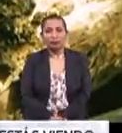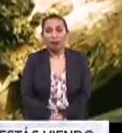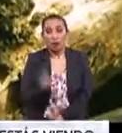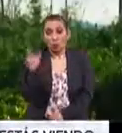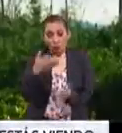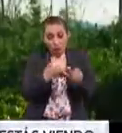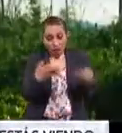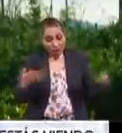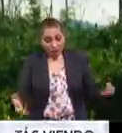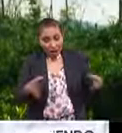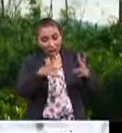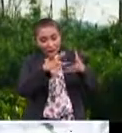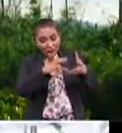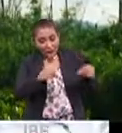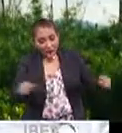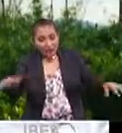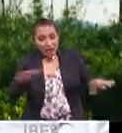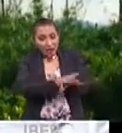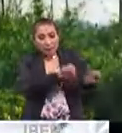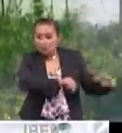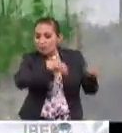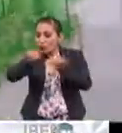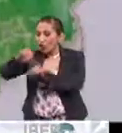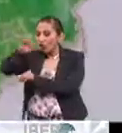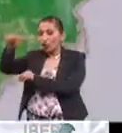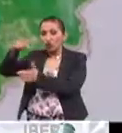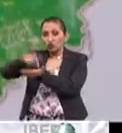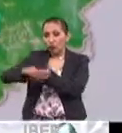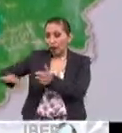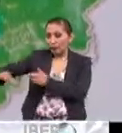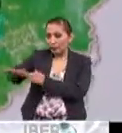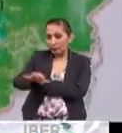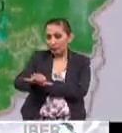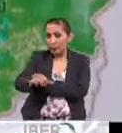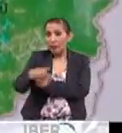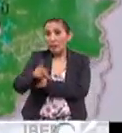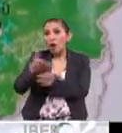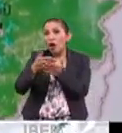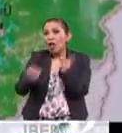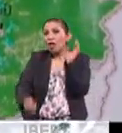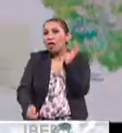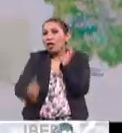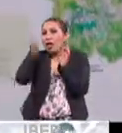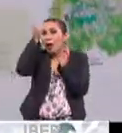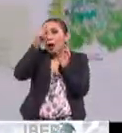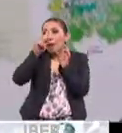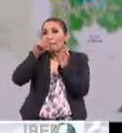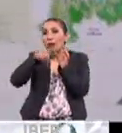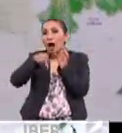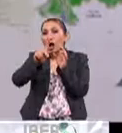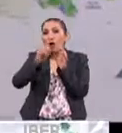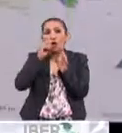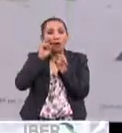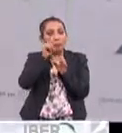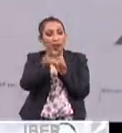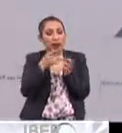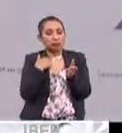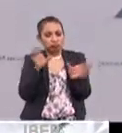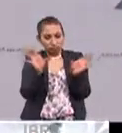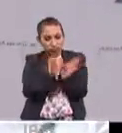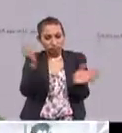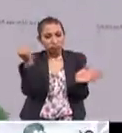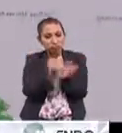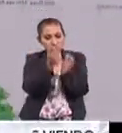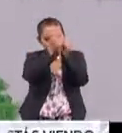Cuando la tierra se agota, cambian de terreno. Pero ahora, por primera vez, los Paco han recibido